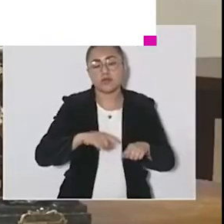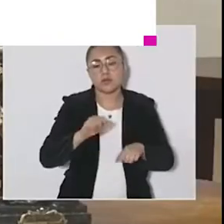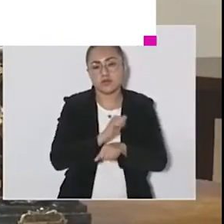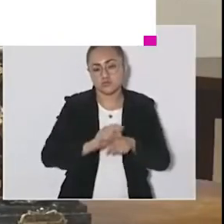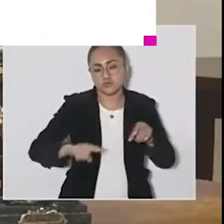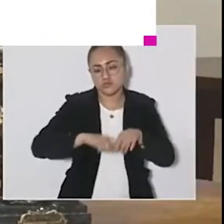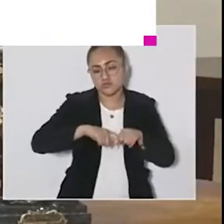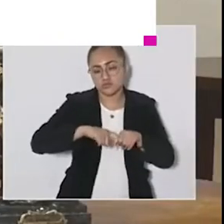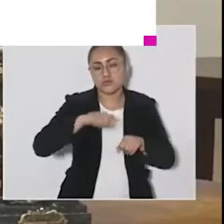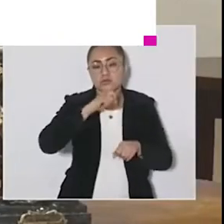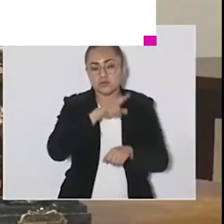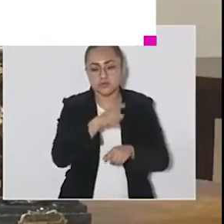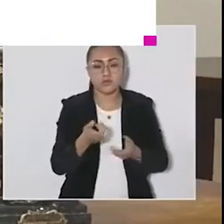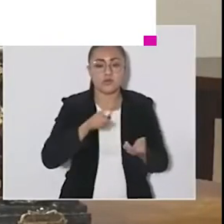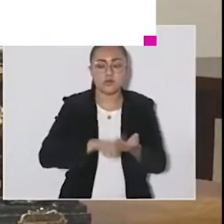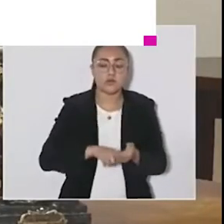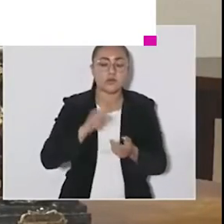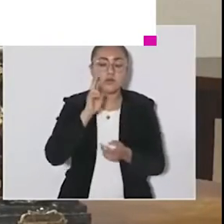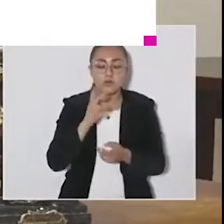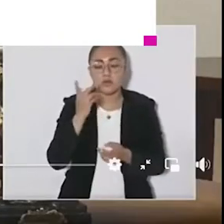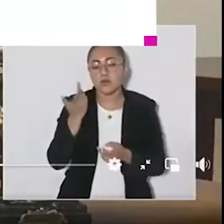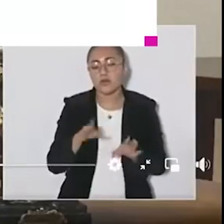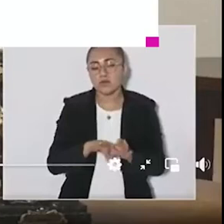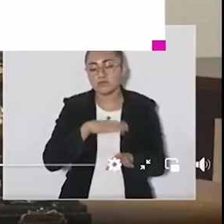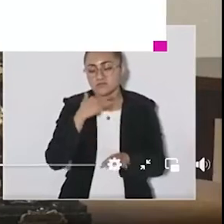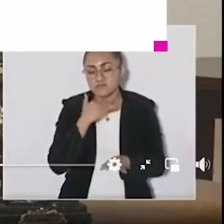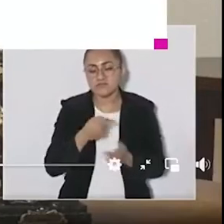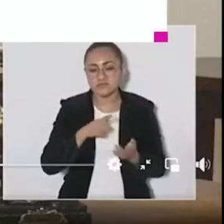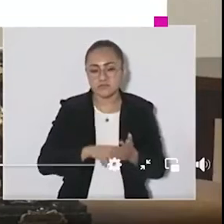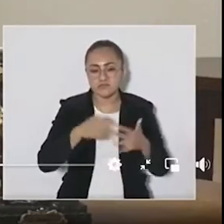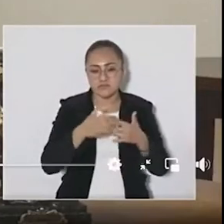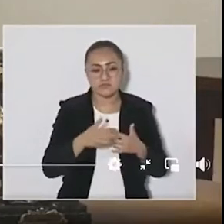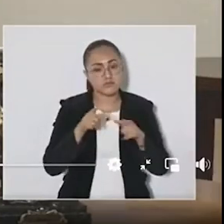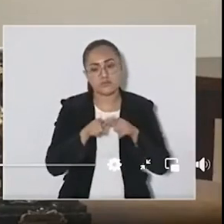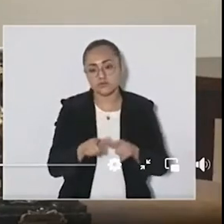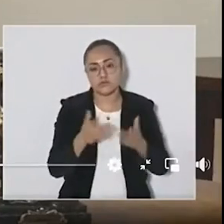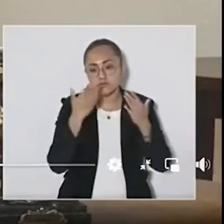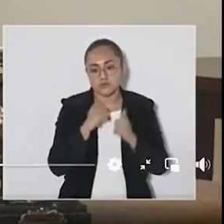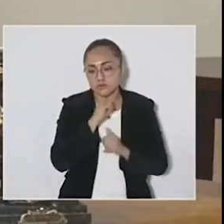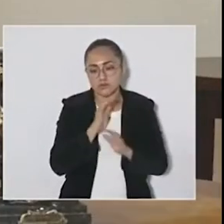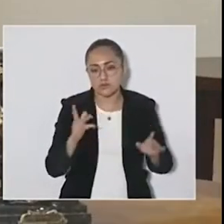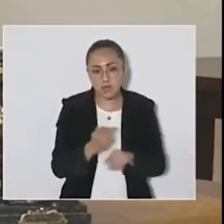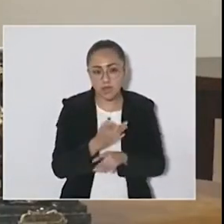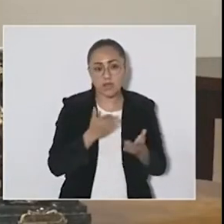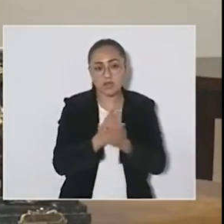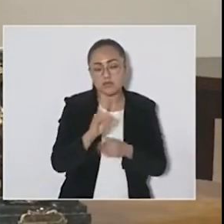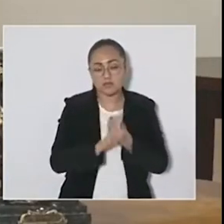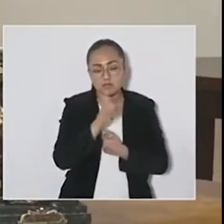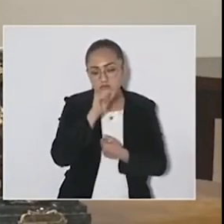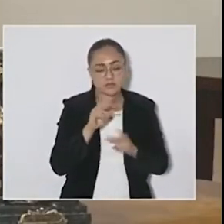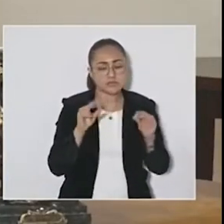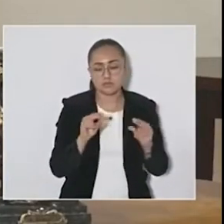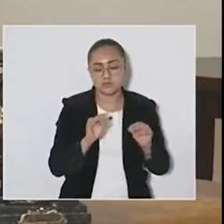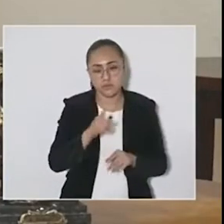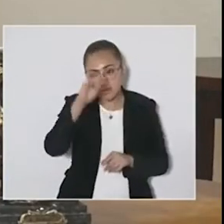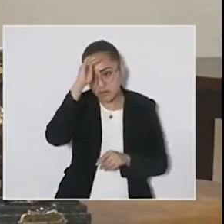CCT. Esto como parte de los cambios que está haciendo el gobernador Miguel Barbosa Huerta tras la salida del ex secretario de Educación Pública,